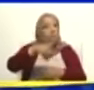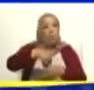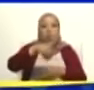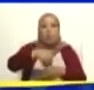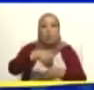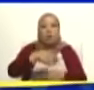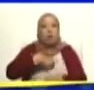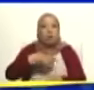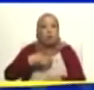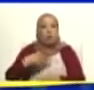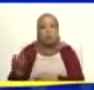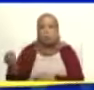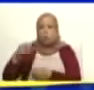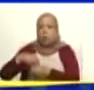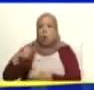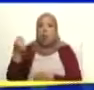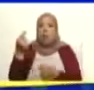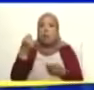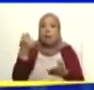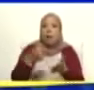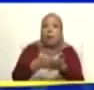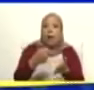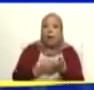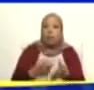Y le han metido billetes.